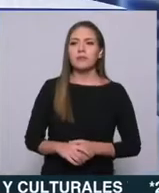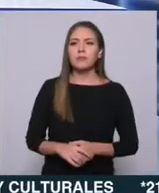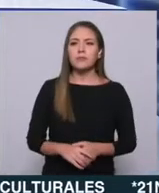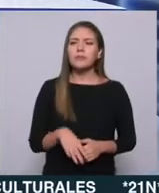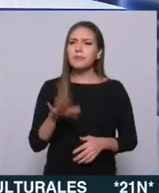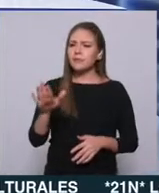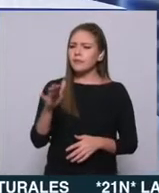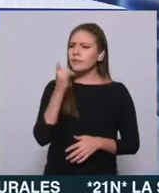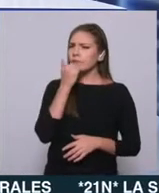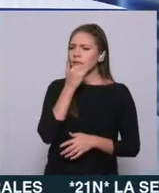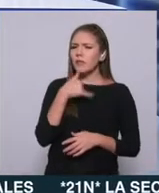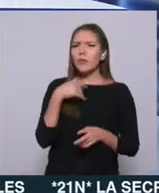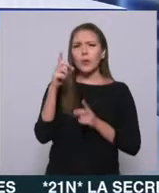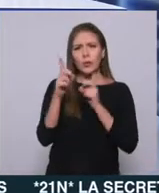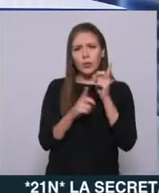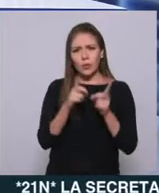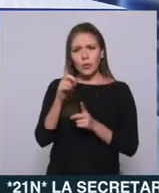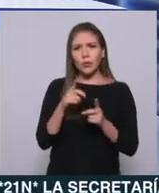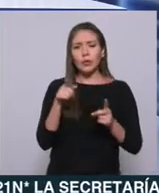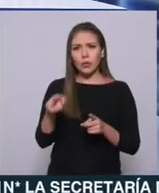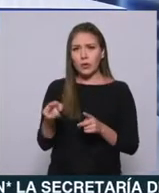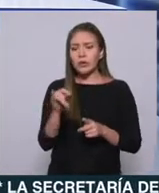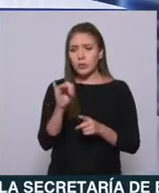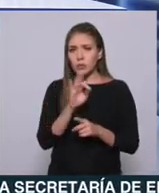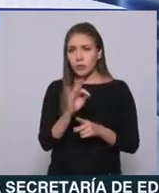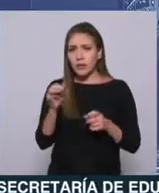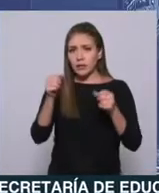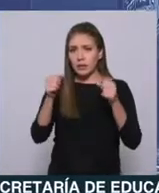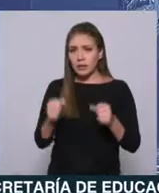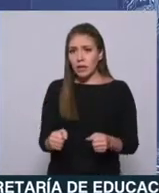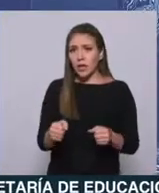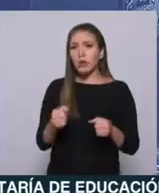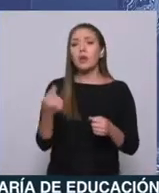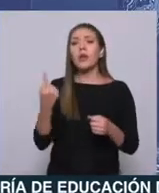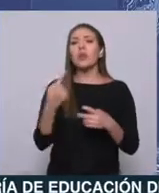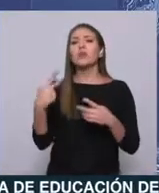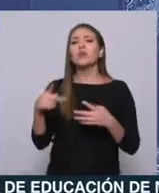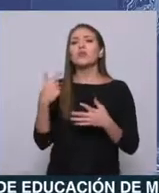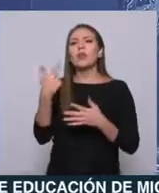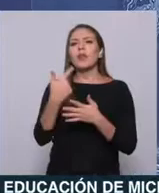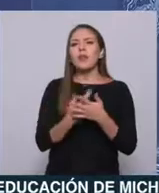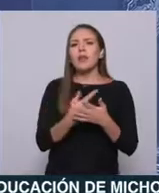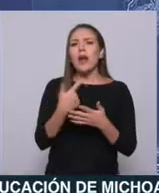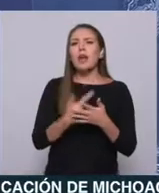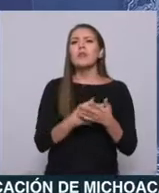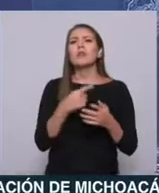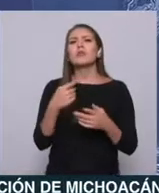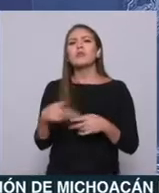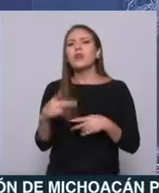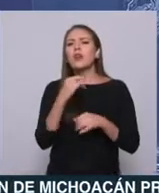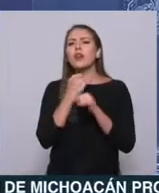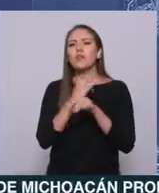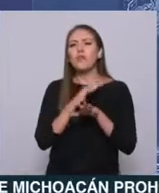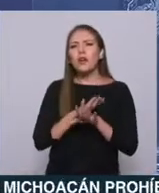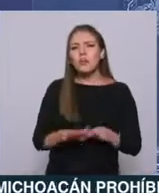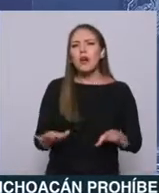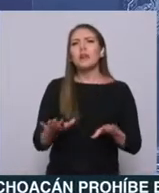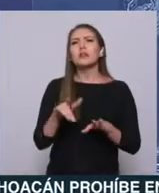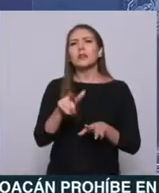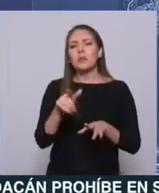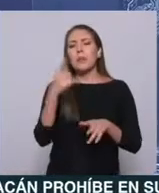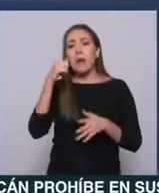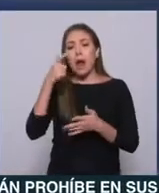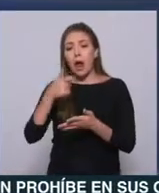de si esto podría ser seguro para el comprador, es decir, que todos sus datos sean, en el momento de la compra, seguros. ¿No representaría algún riesgo para